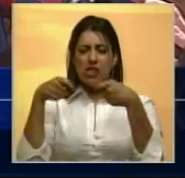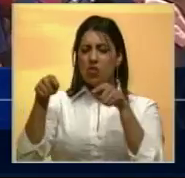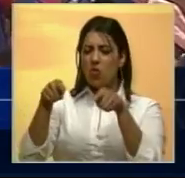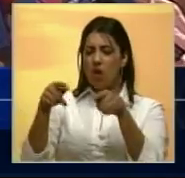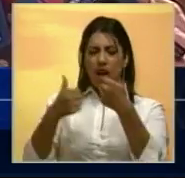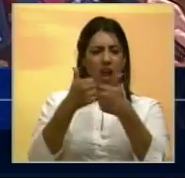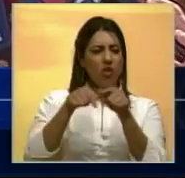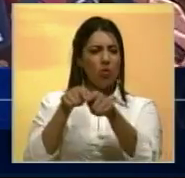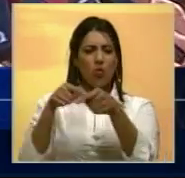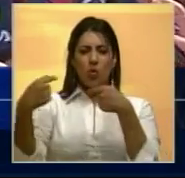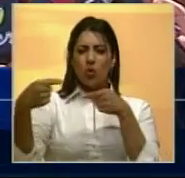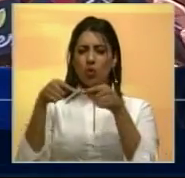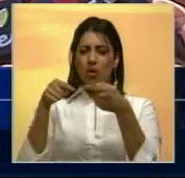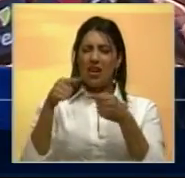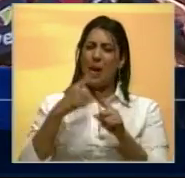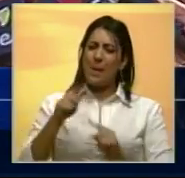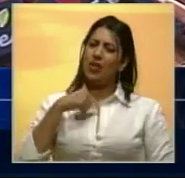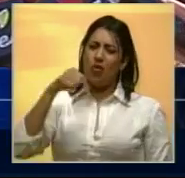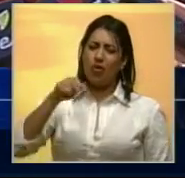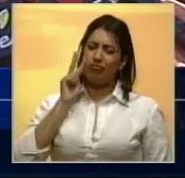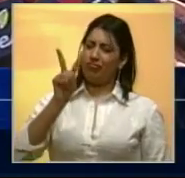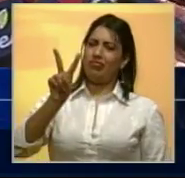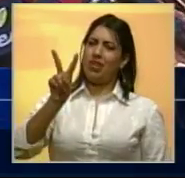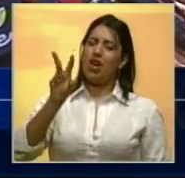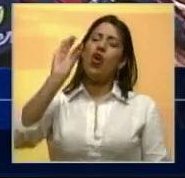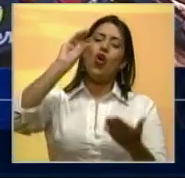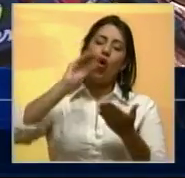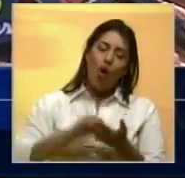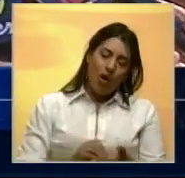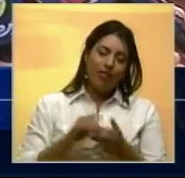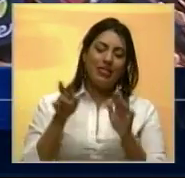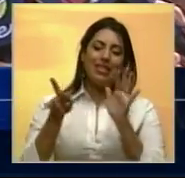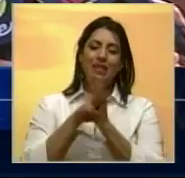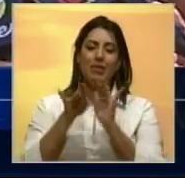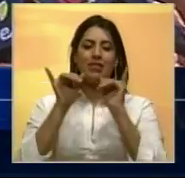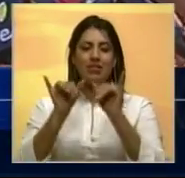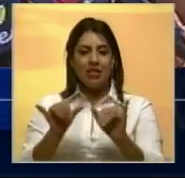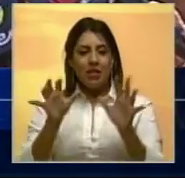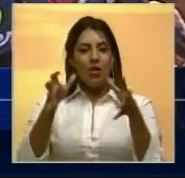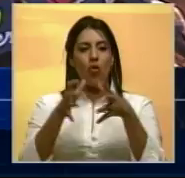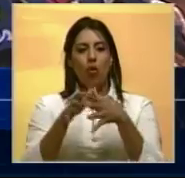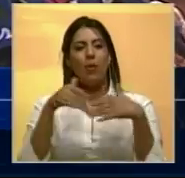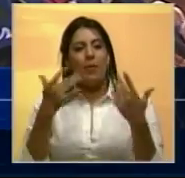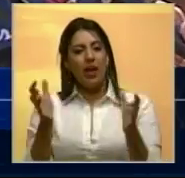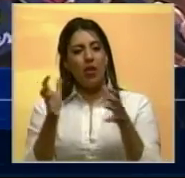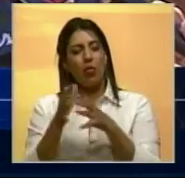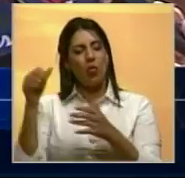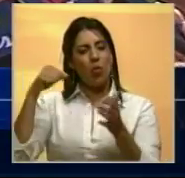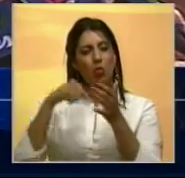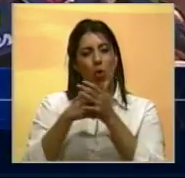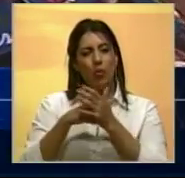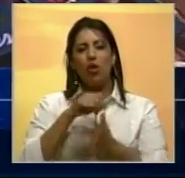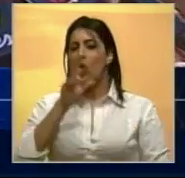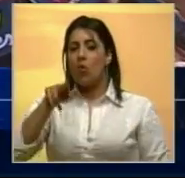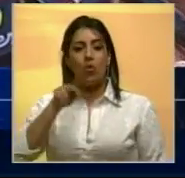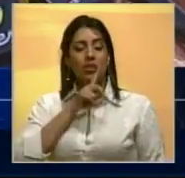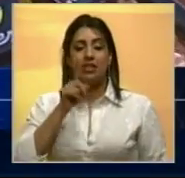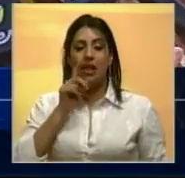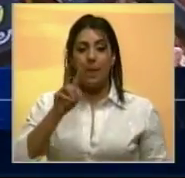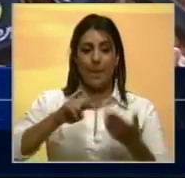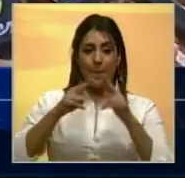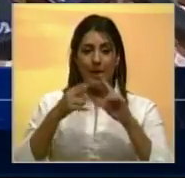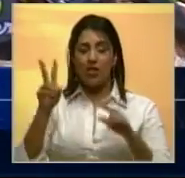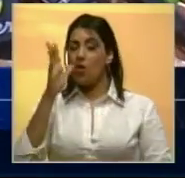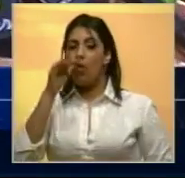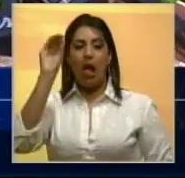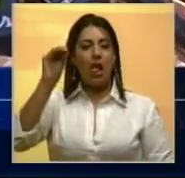es candidato presidencial. Y lo que vimos hoy fue un discurso más para los sectores radicales, para los sectores golpistas, que no llama a la paz,